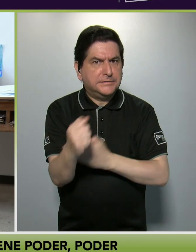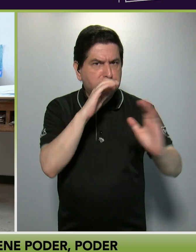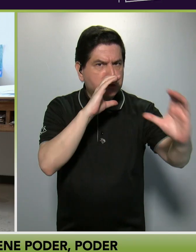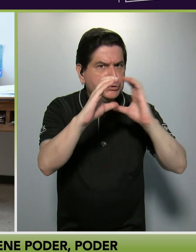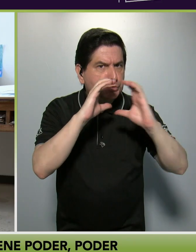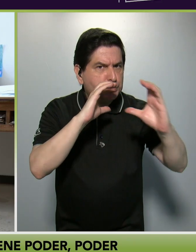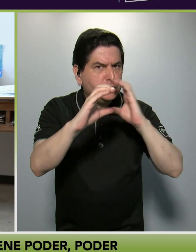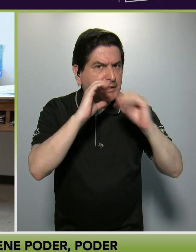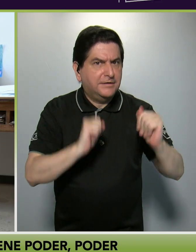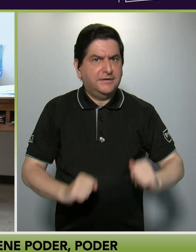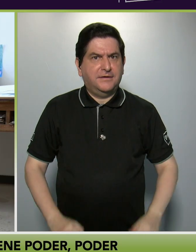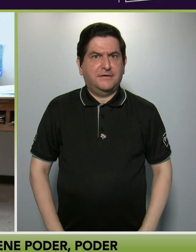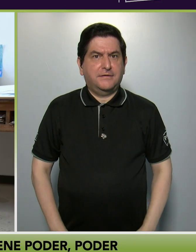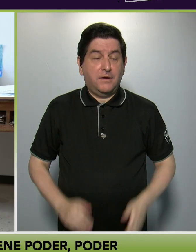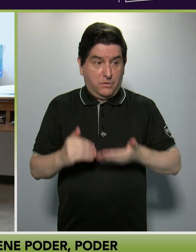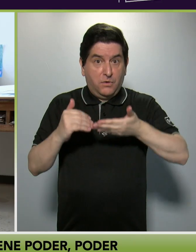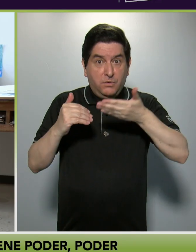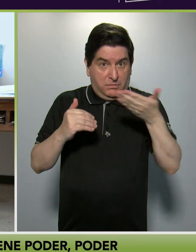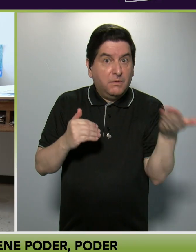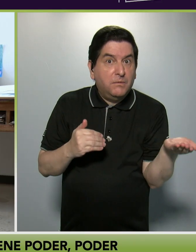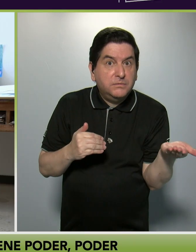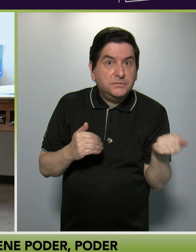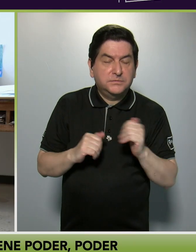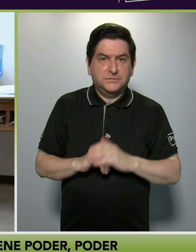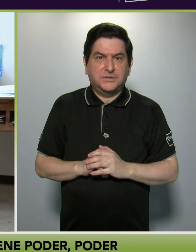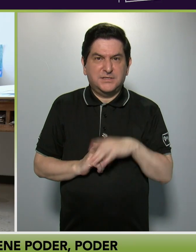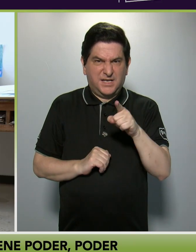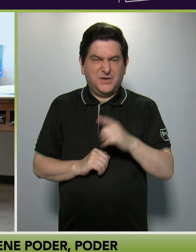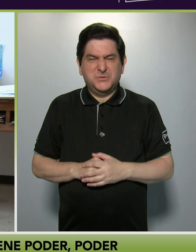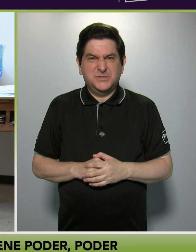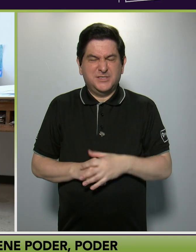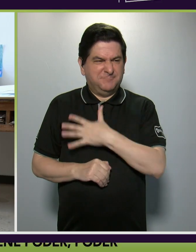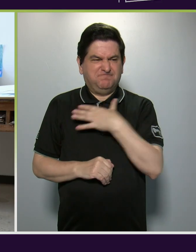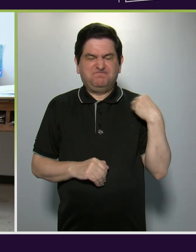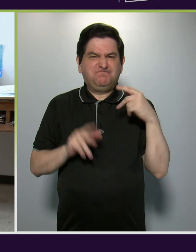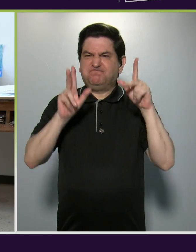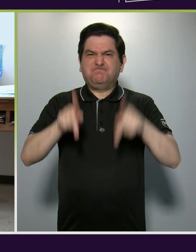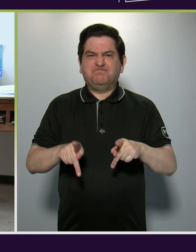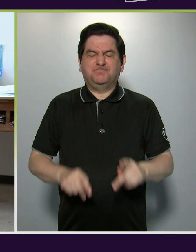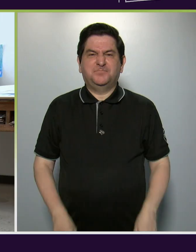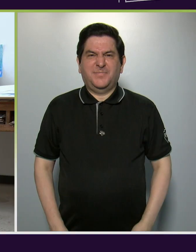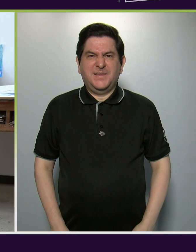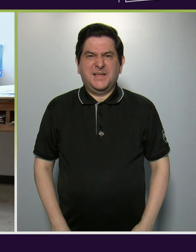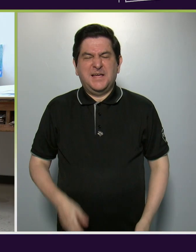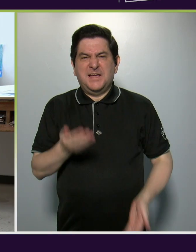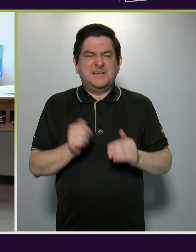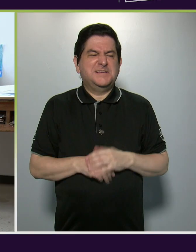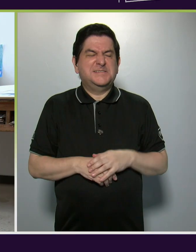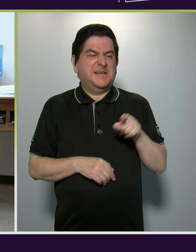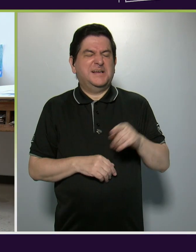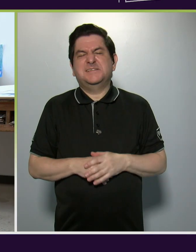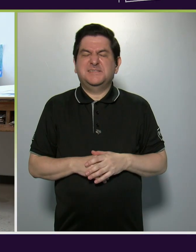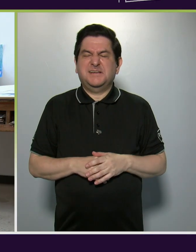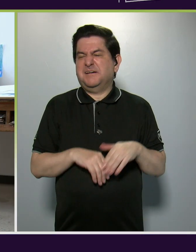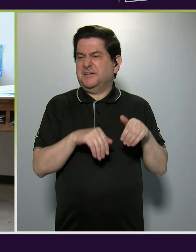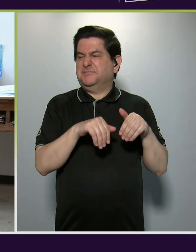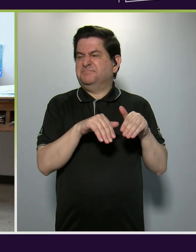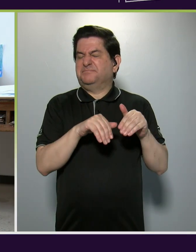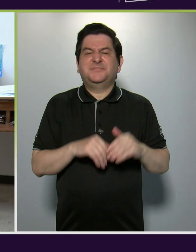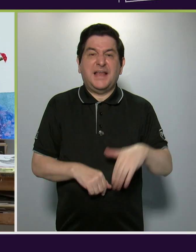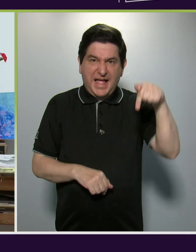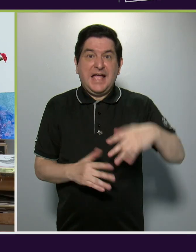comunicación. Hay cosas que te molestan de la gente, la mojigatería, sobre todo